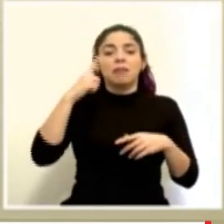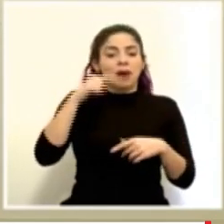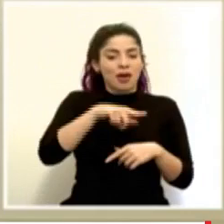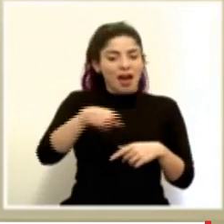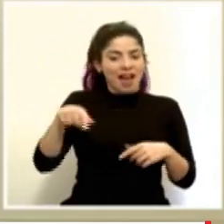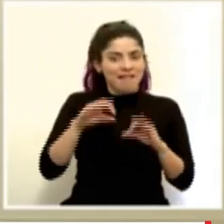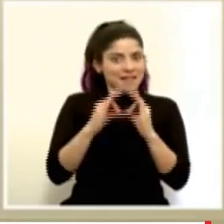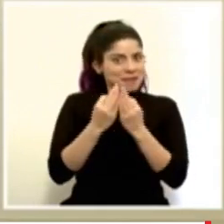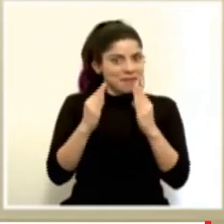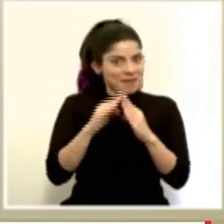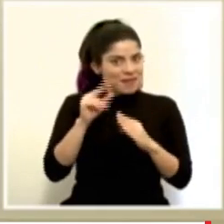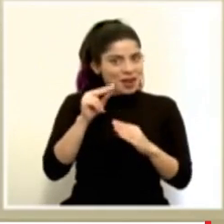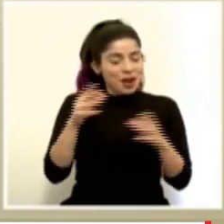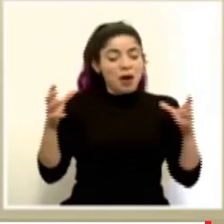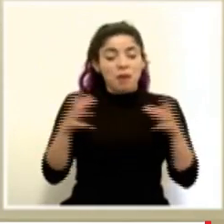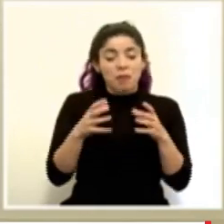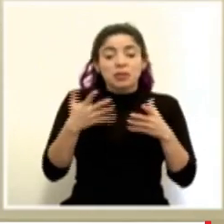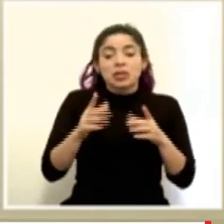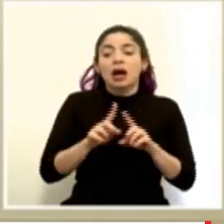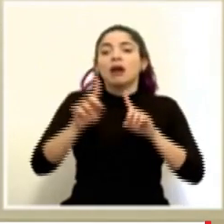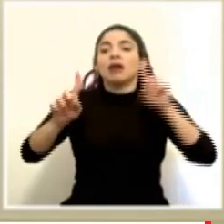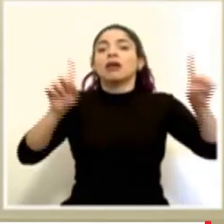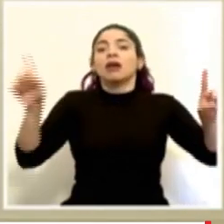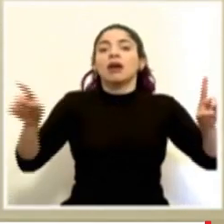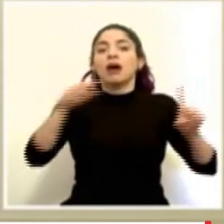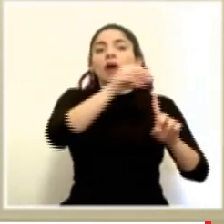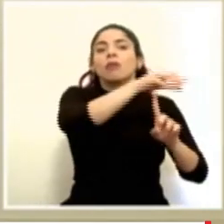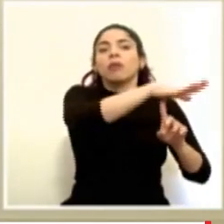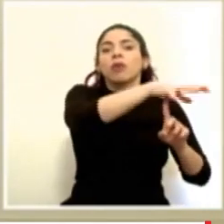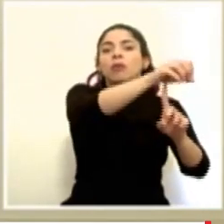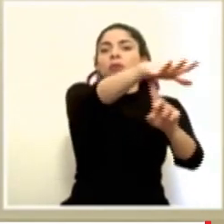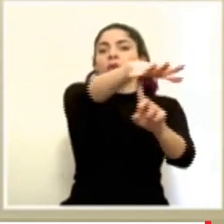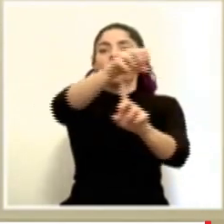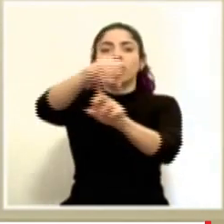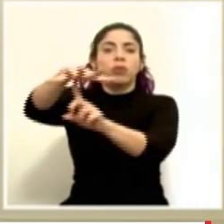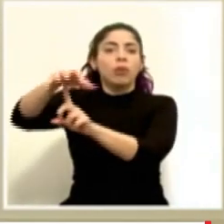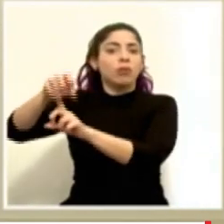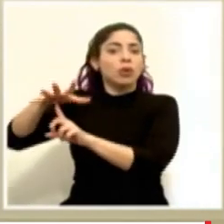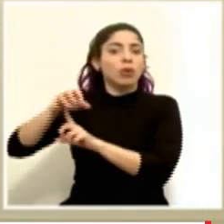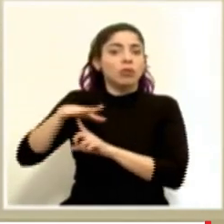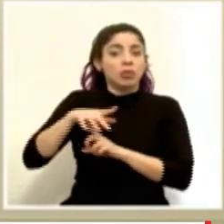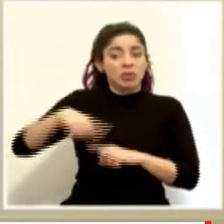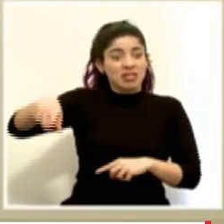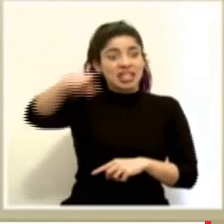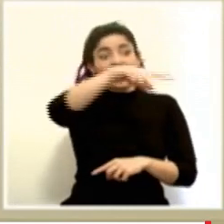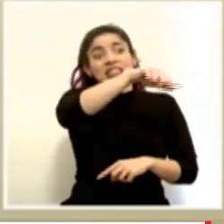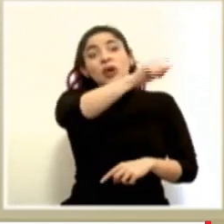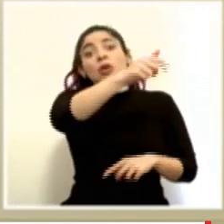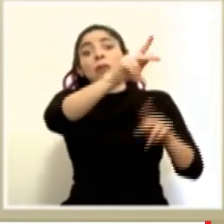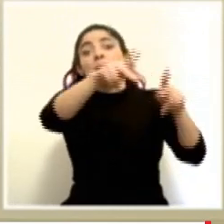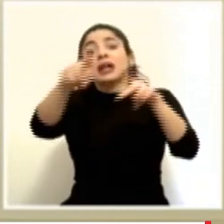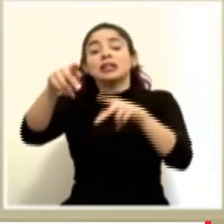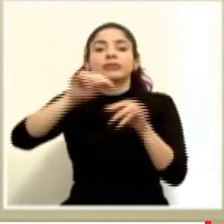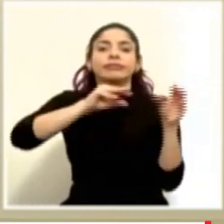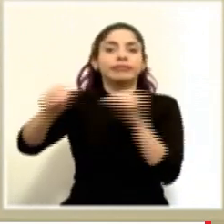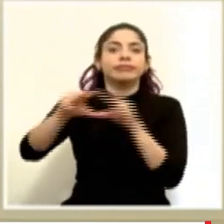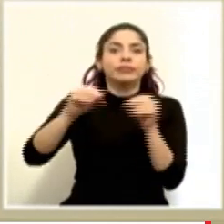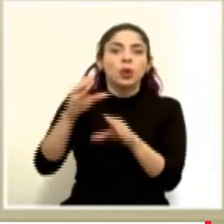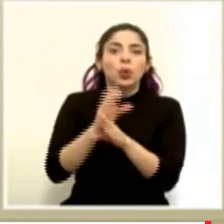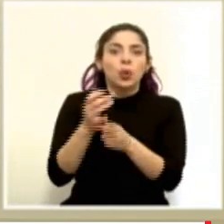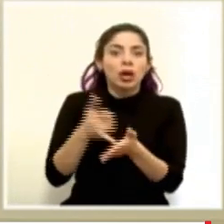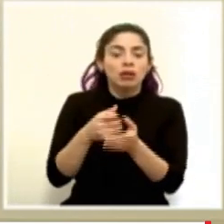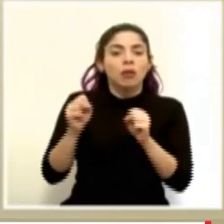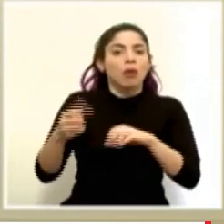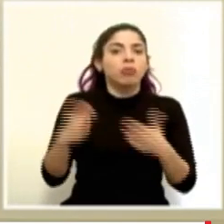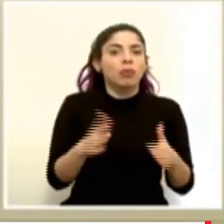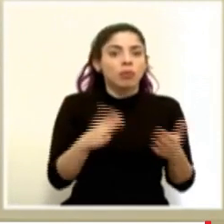sociales, y esas 15 personas tenían contactos, y esos contactos tenían otros contactos, y esos sí pueden terminar en una unidad de cuidados intensivos y sí pueden terminar